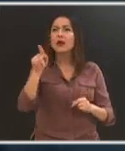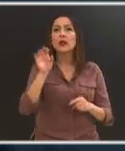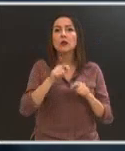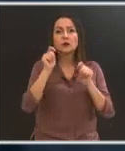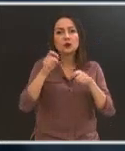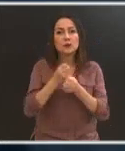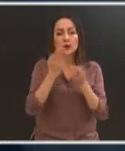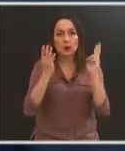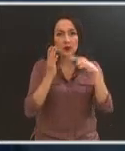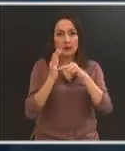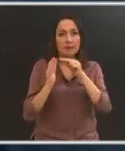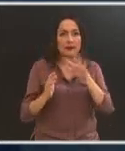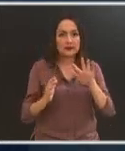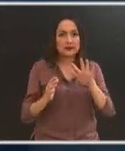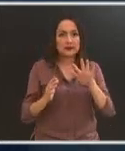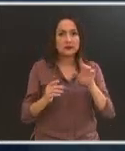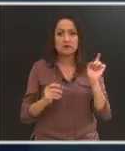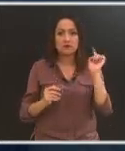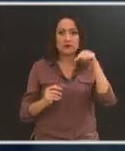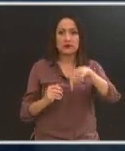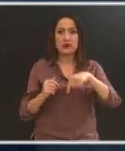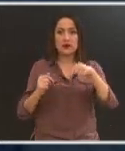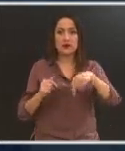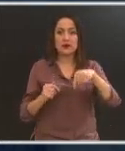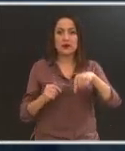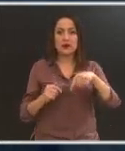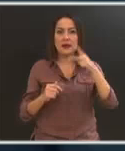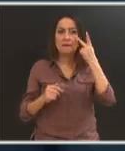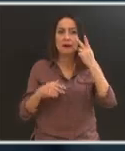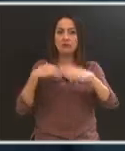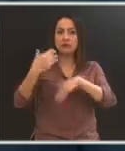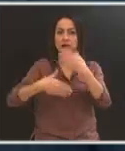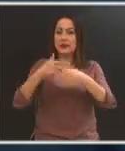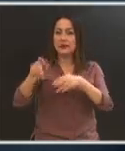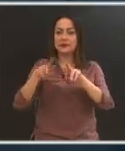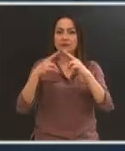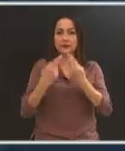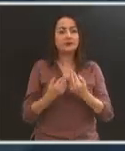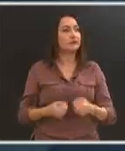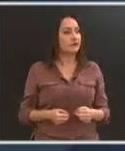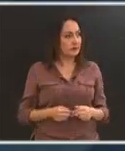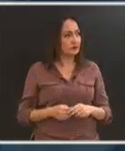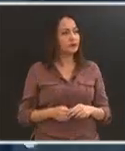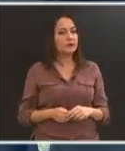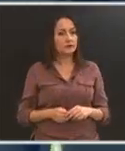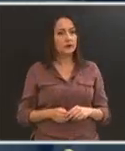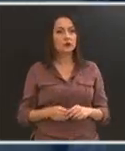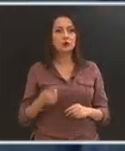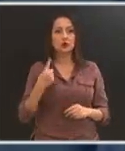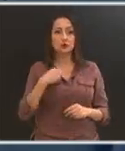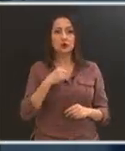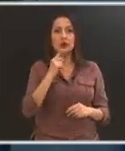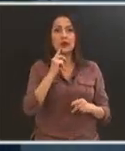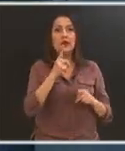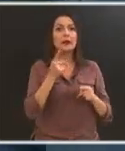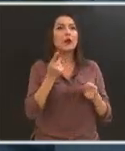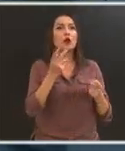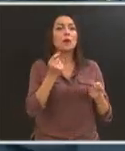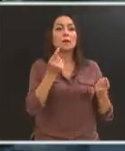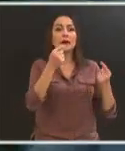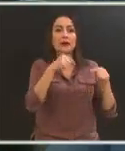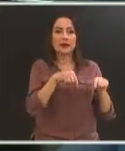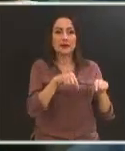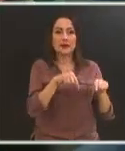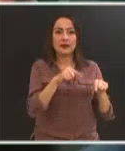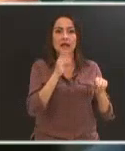pública 2025, y se hacen presentes hoy acá a ver el desenlace de esta audiencia. Bien, la expectativa nuestra es de que